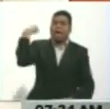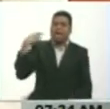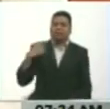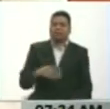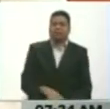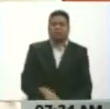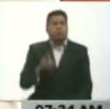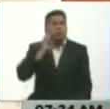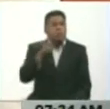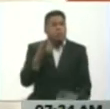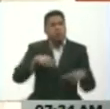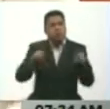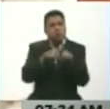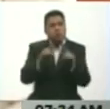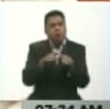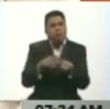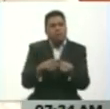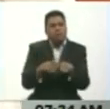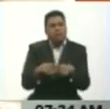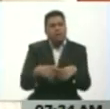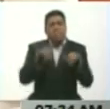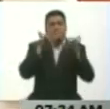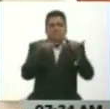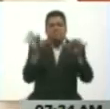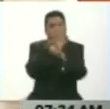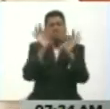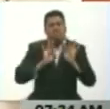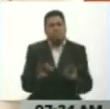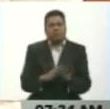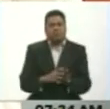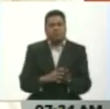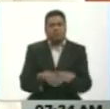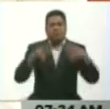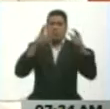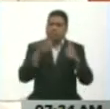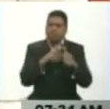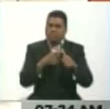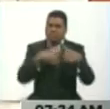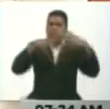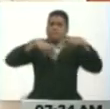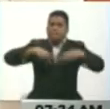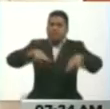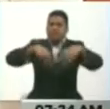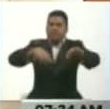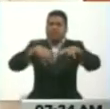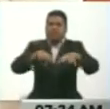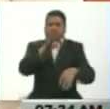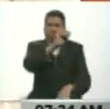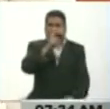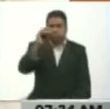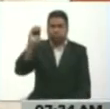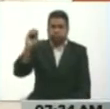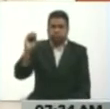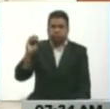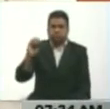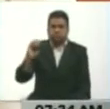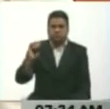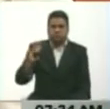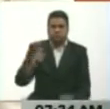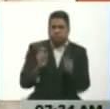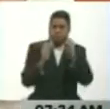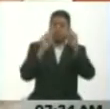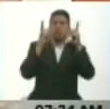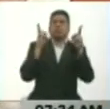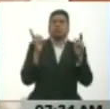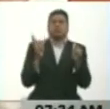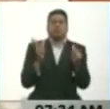el día de ayer. El mismo esquema, una manifestación, sus convocantes aparecen en